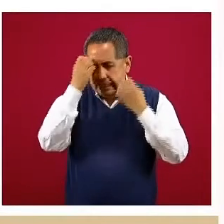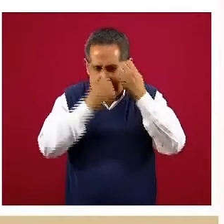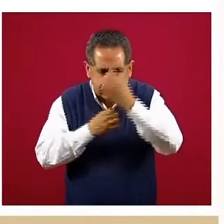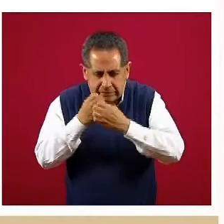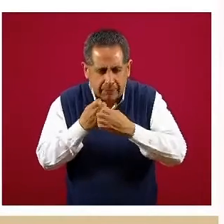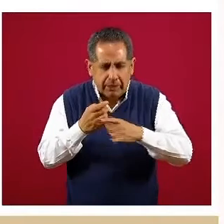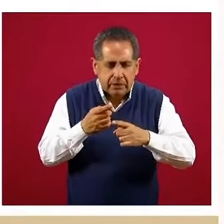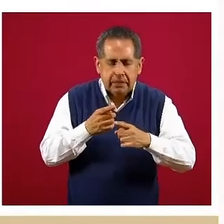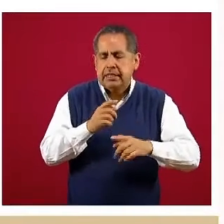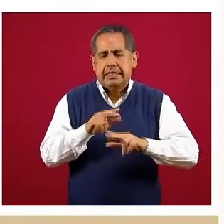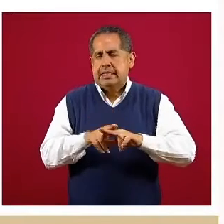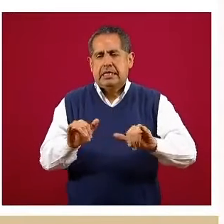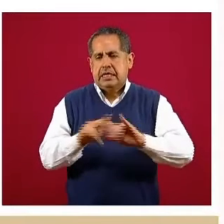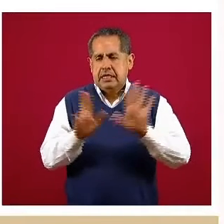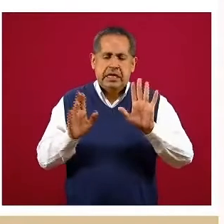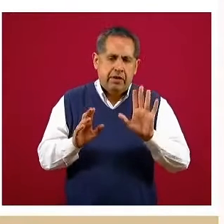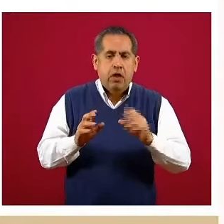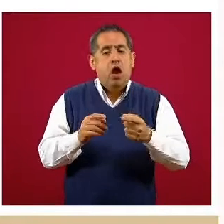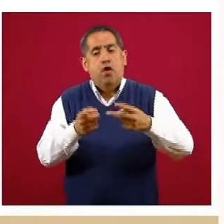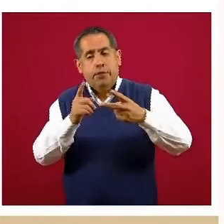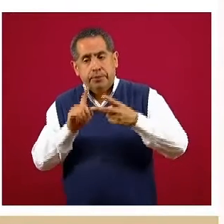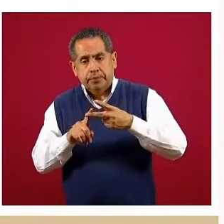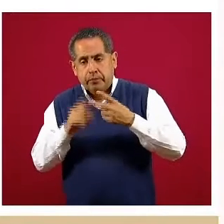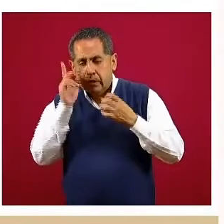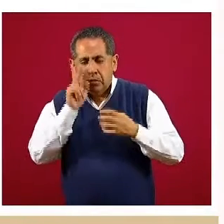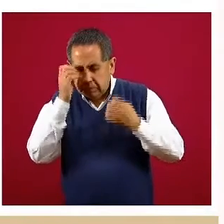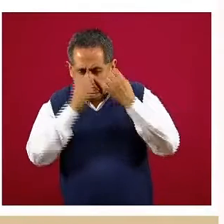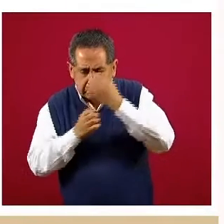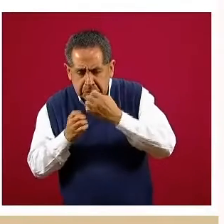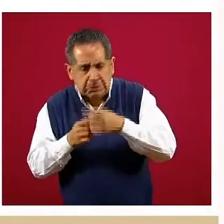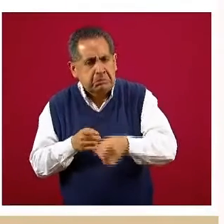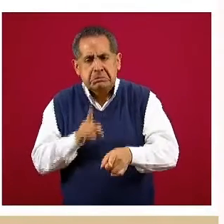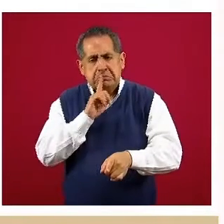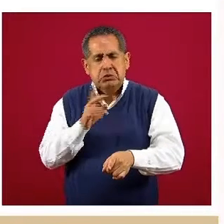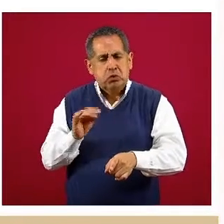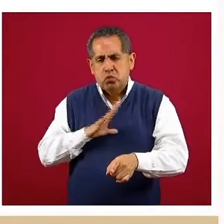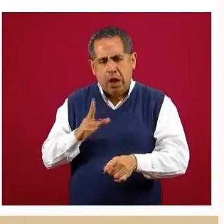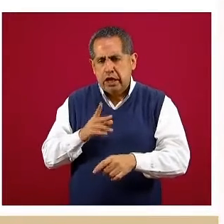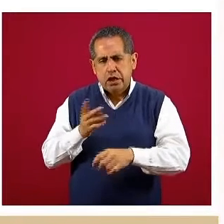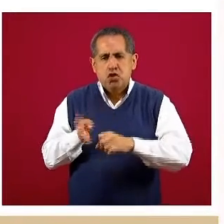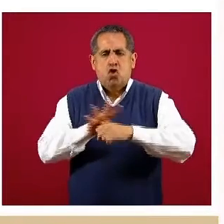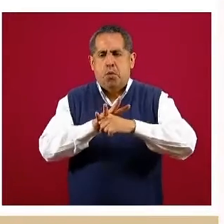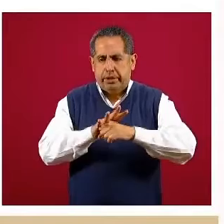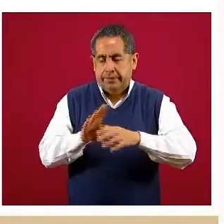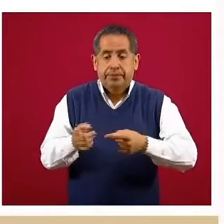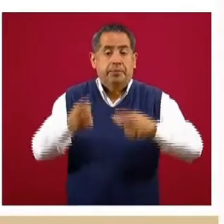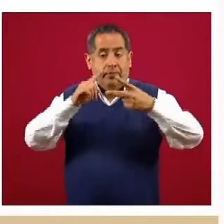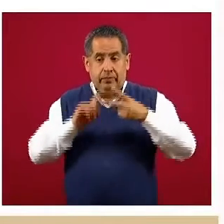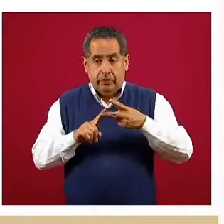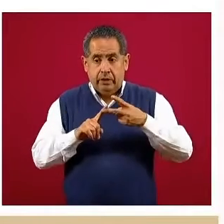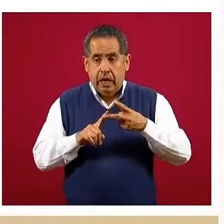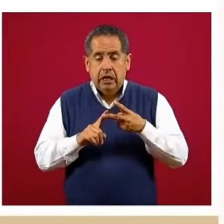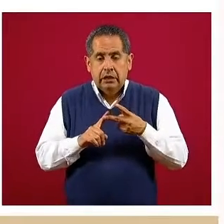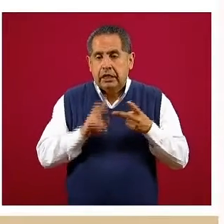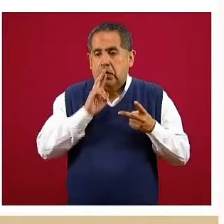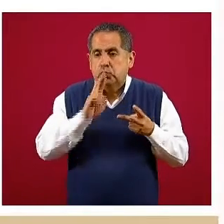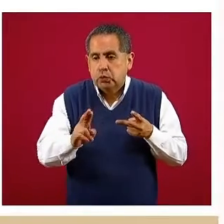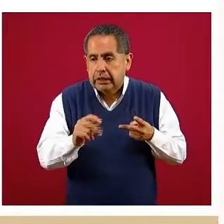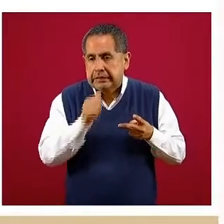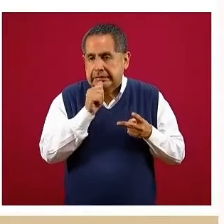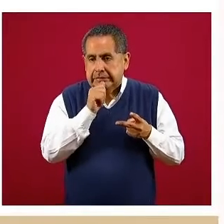proceder antes. O bien, cuando existe una reducción del riesgo, desde luego los estados podrán proceder a empezar a liberar